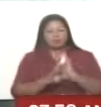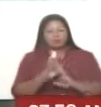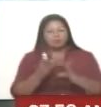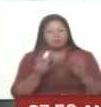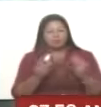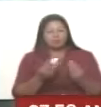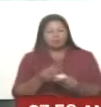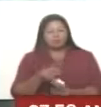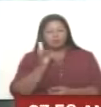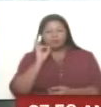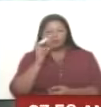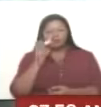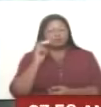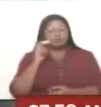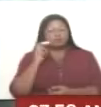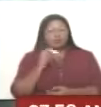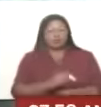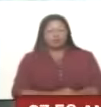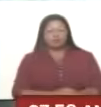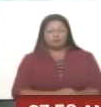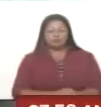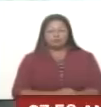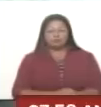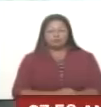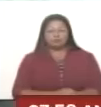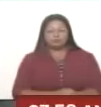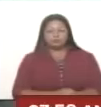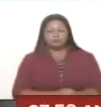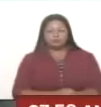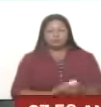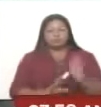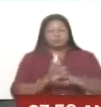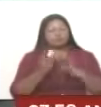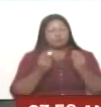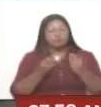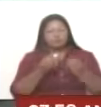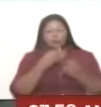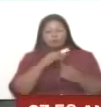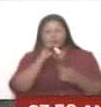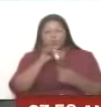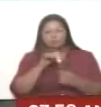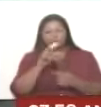Café, cacao. Sí, ha crecido muchísimo. Y seguramente habrá buenas noticias también este